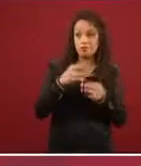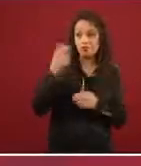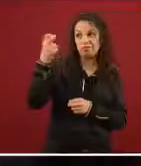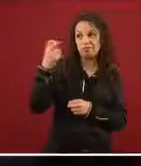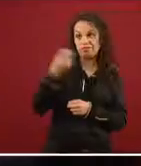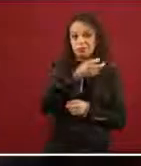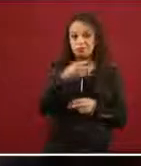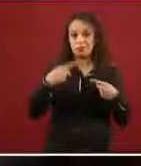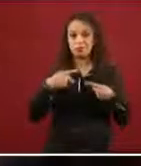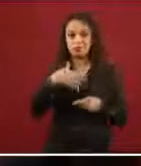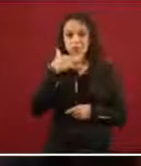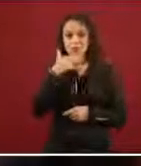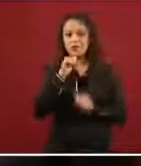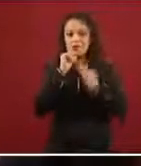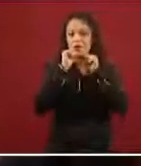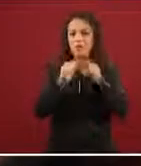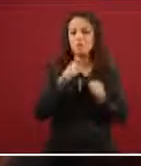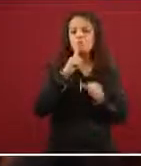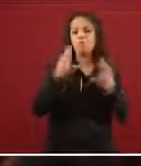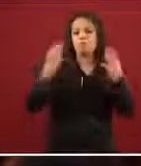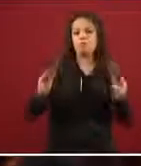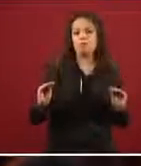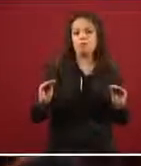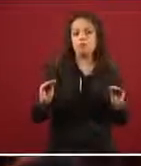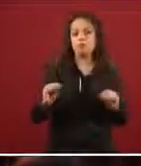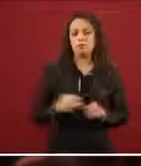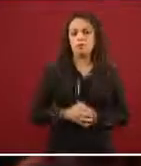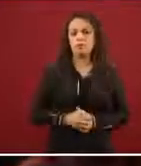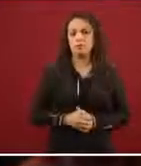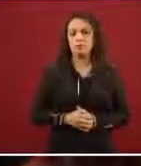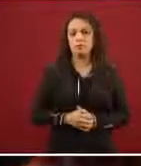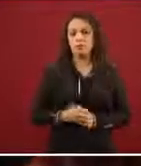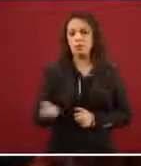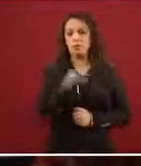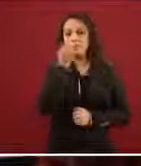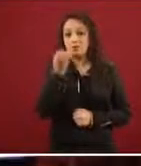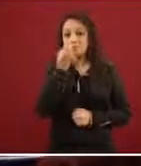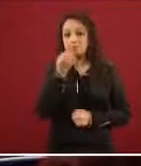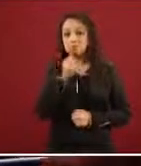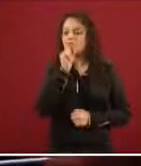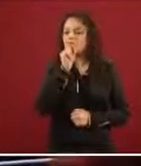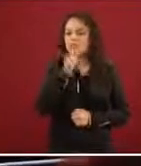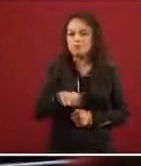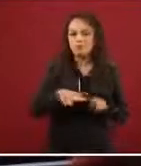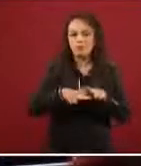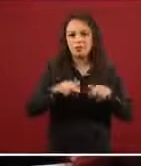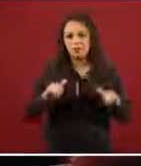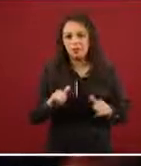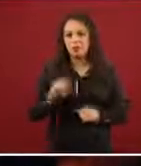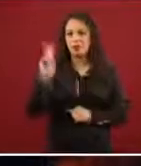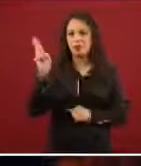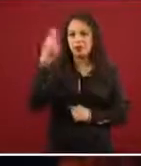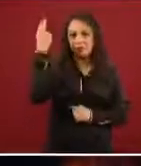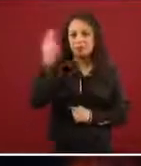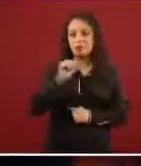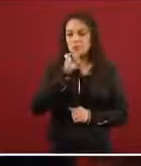ni en las escuelas, ni en las universidades, ni en la